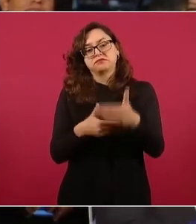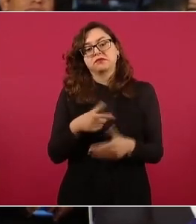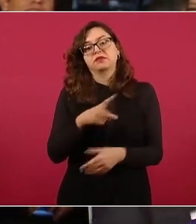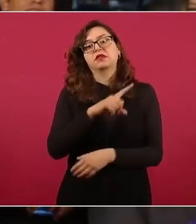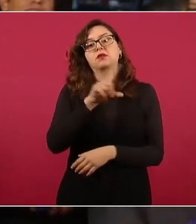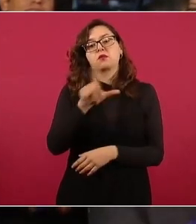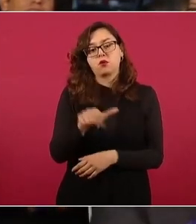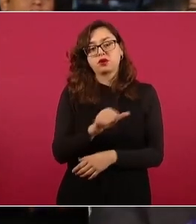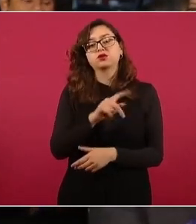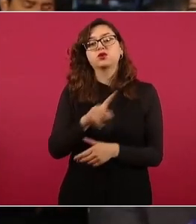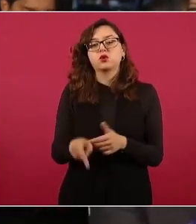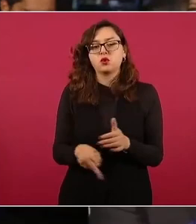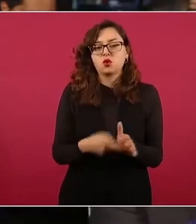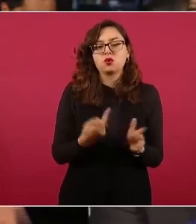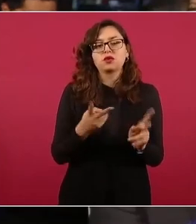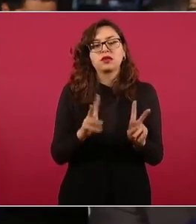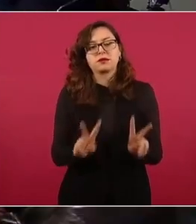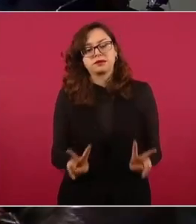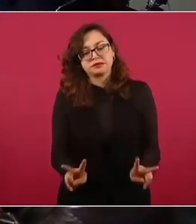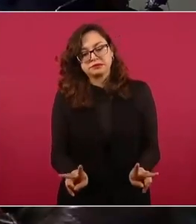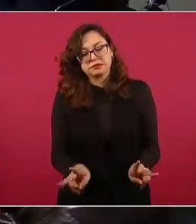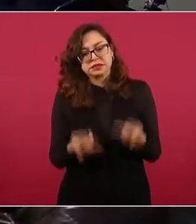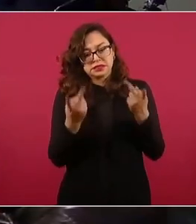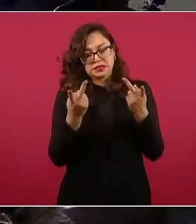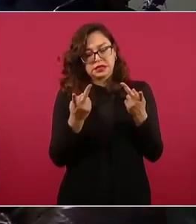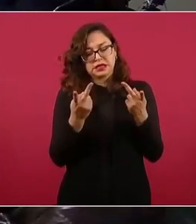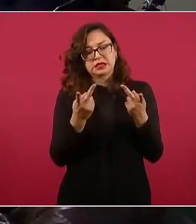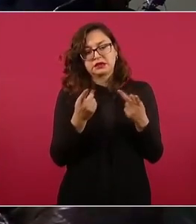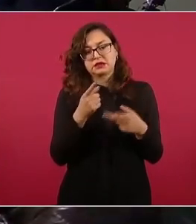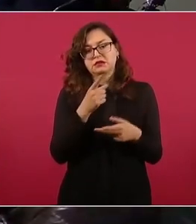Seguros América, y luego Seguros América